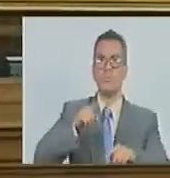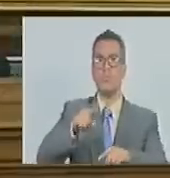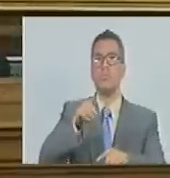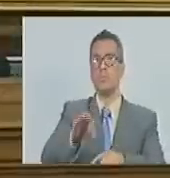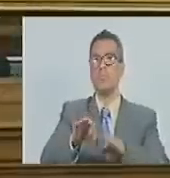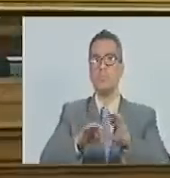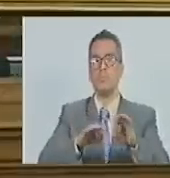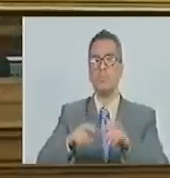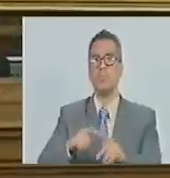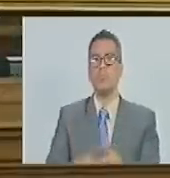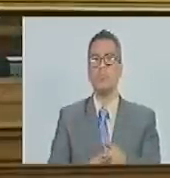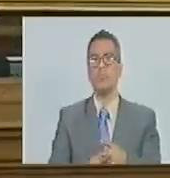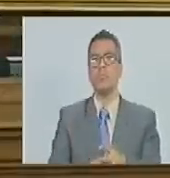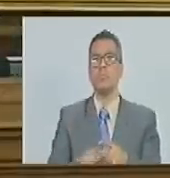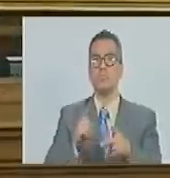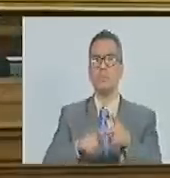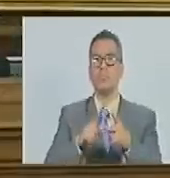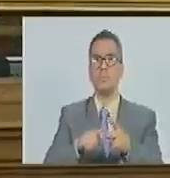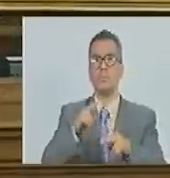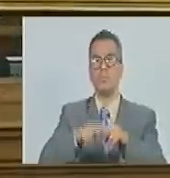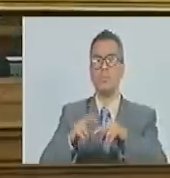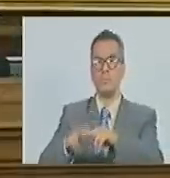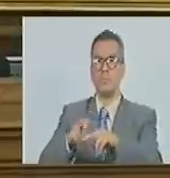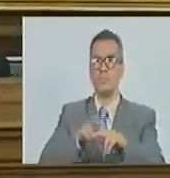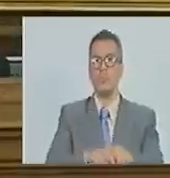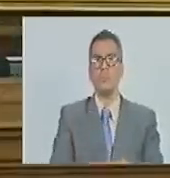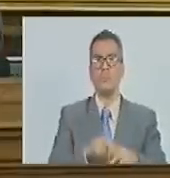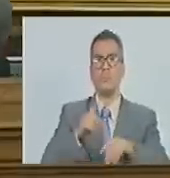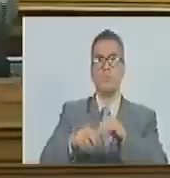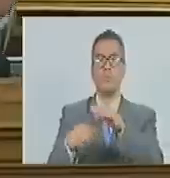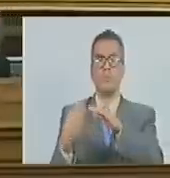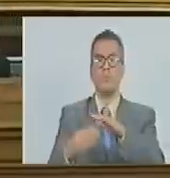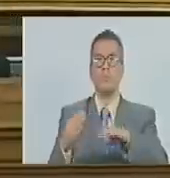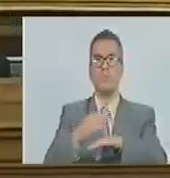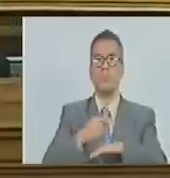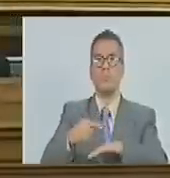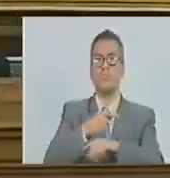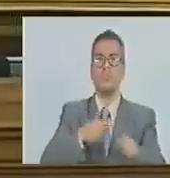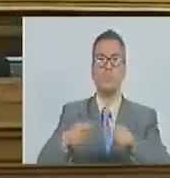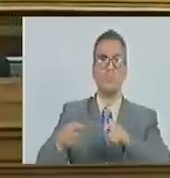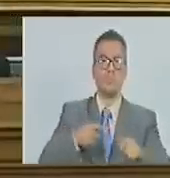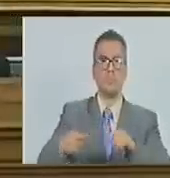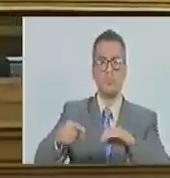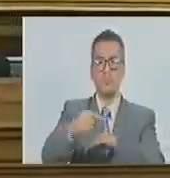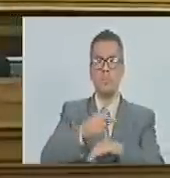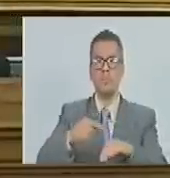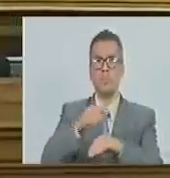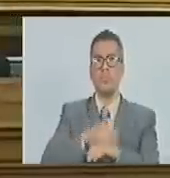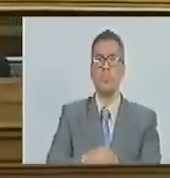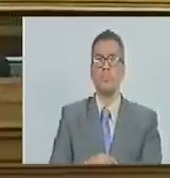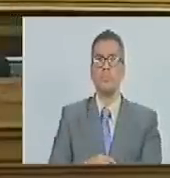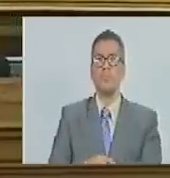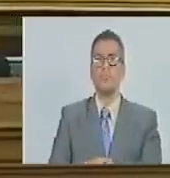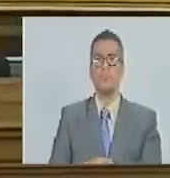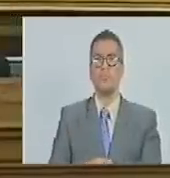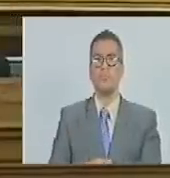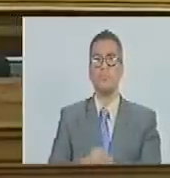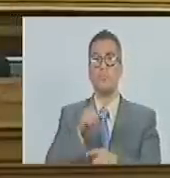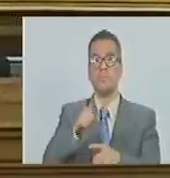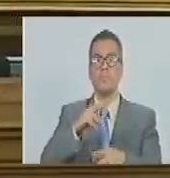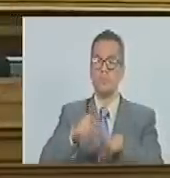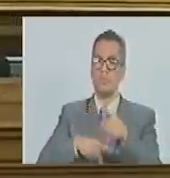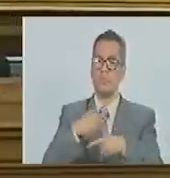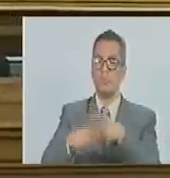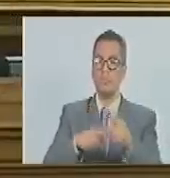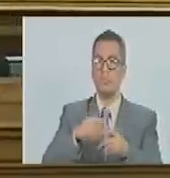legislación, de conformación del Estado y de control del Estado. En ese